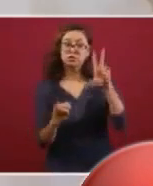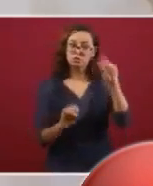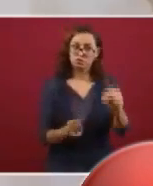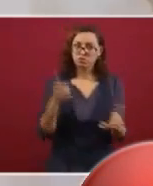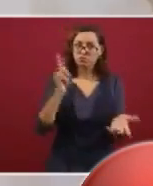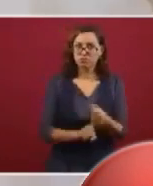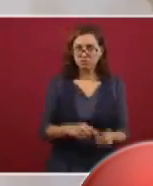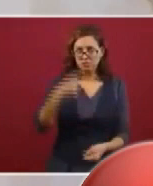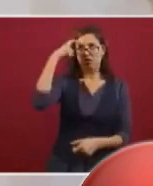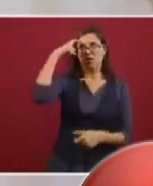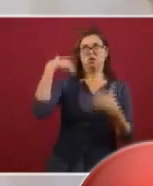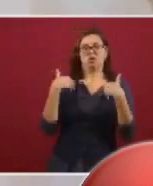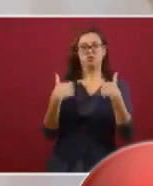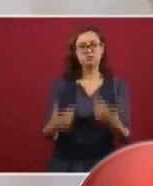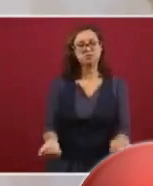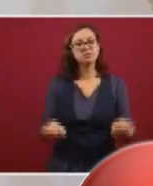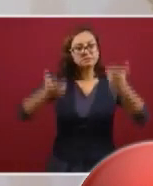ya